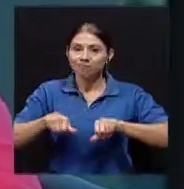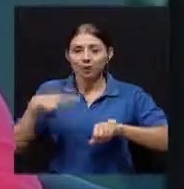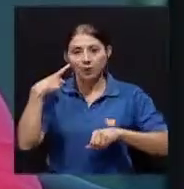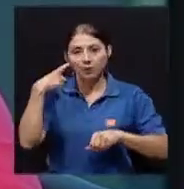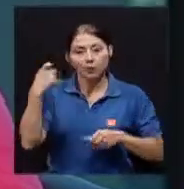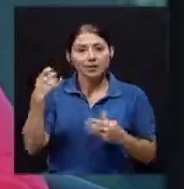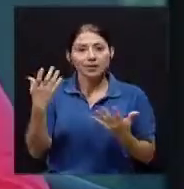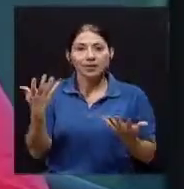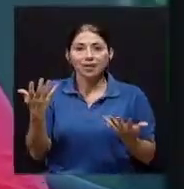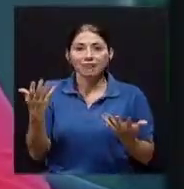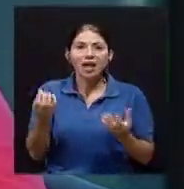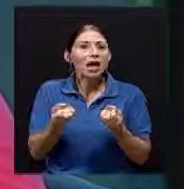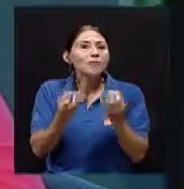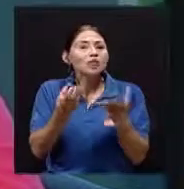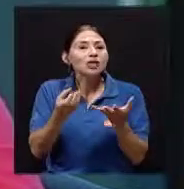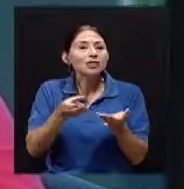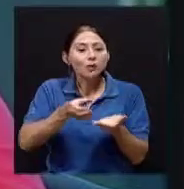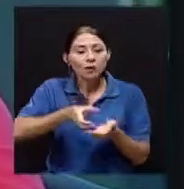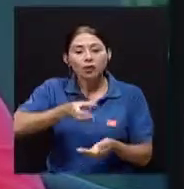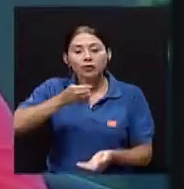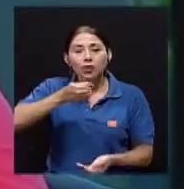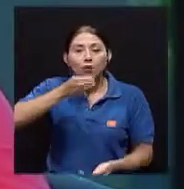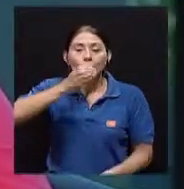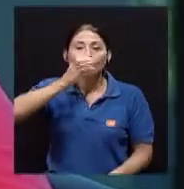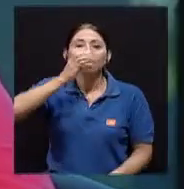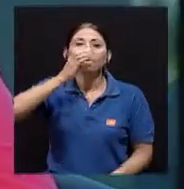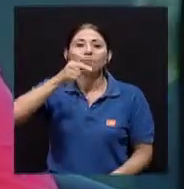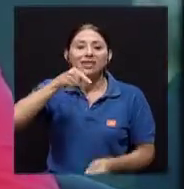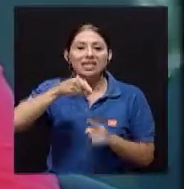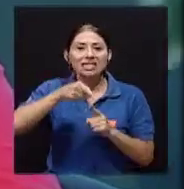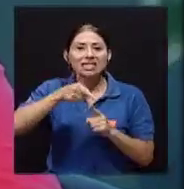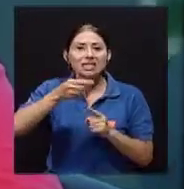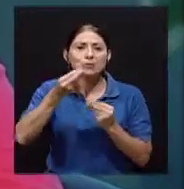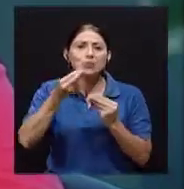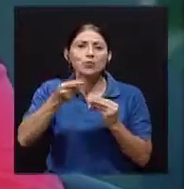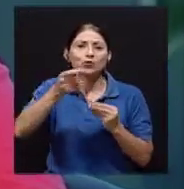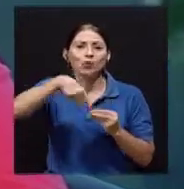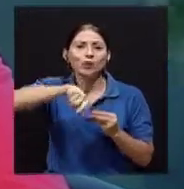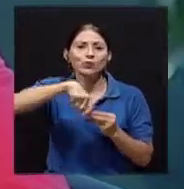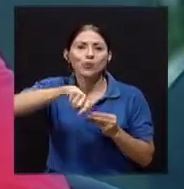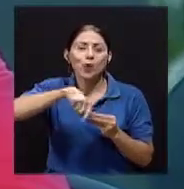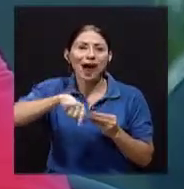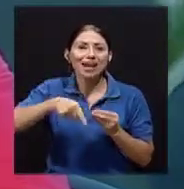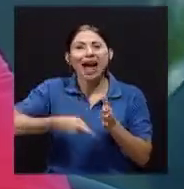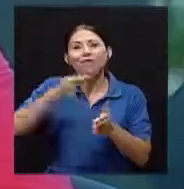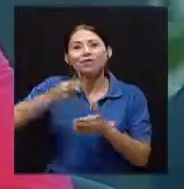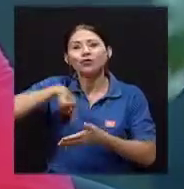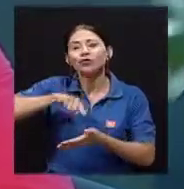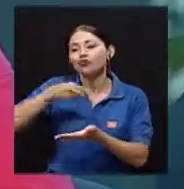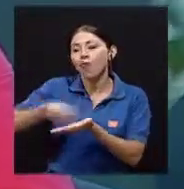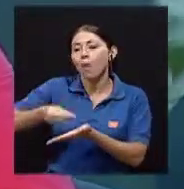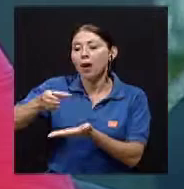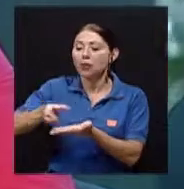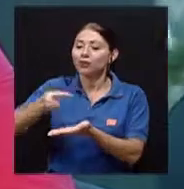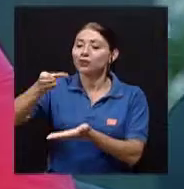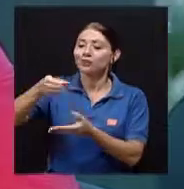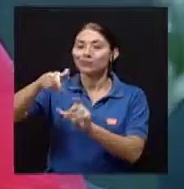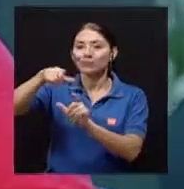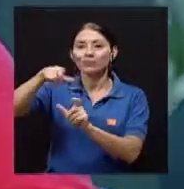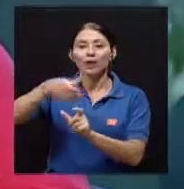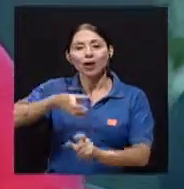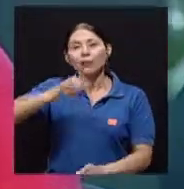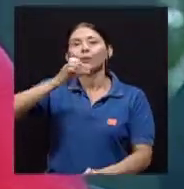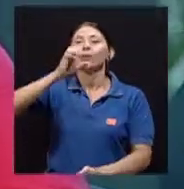muchas bebidas que traen mucho azúcar, ¿verdad? Que compramos a veces que vienen en envases. A